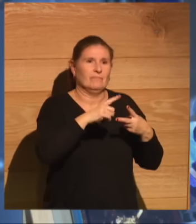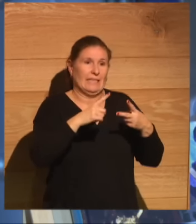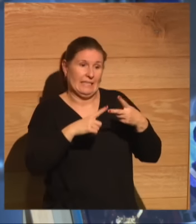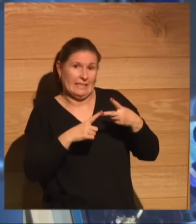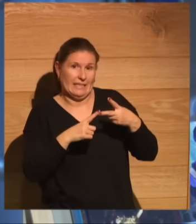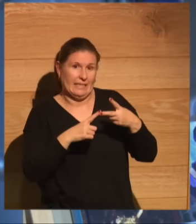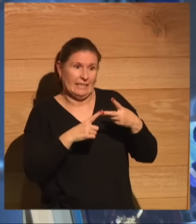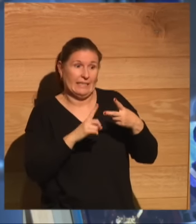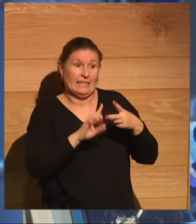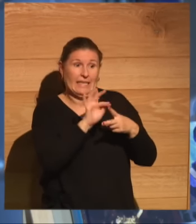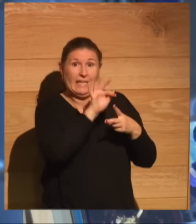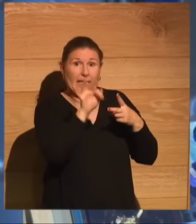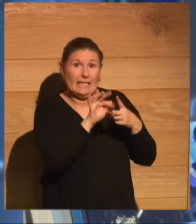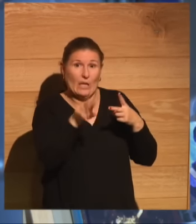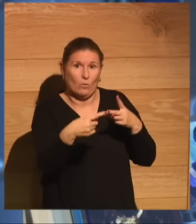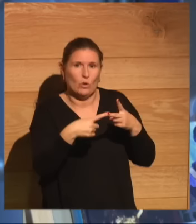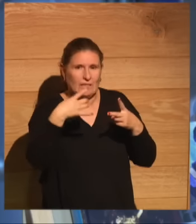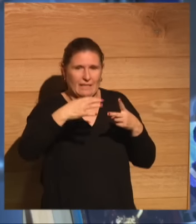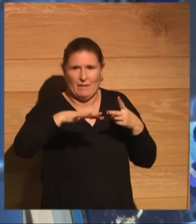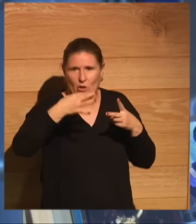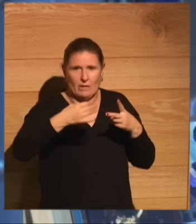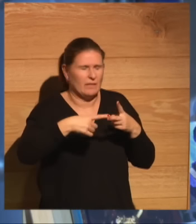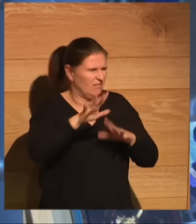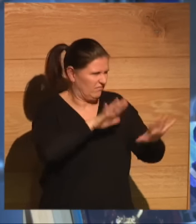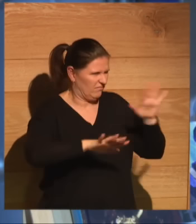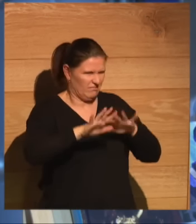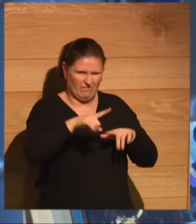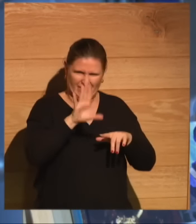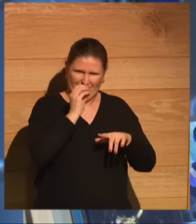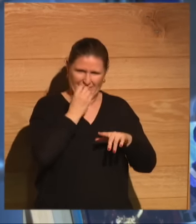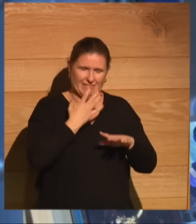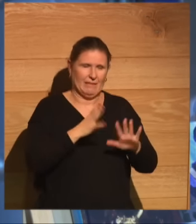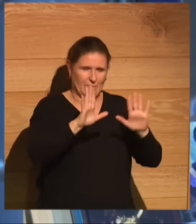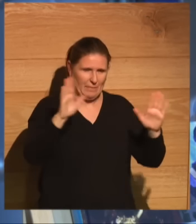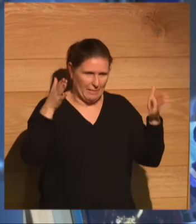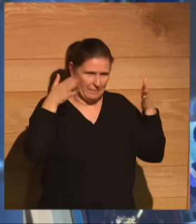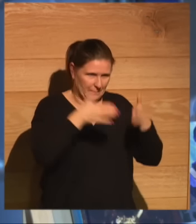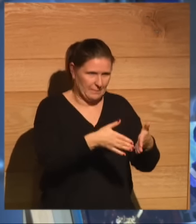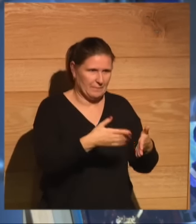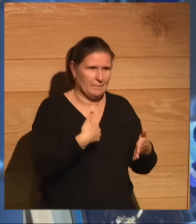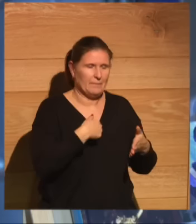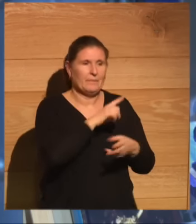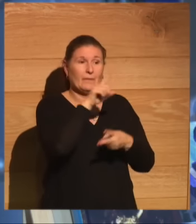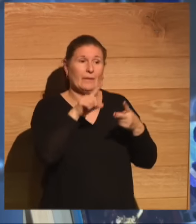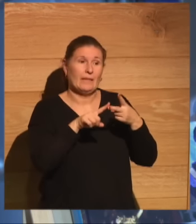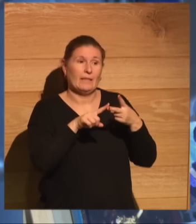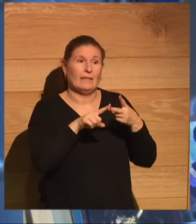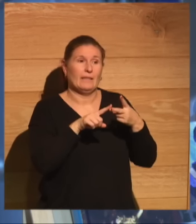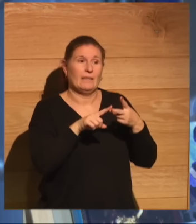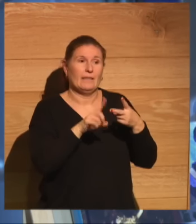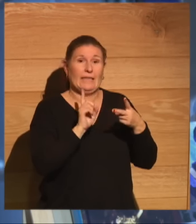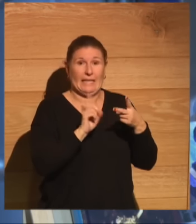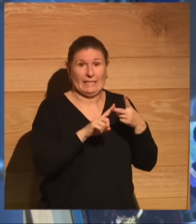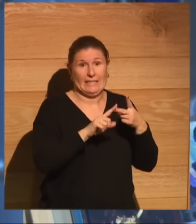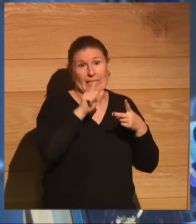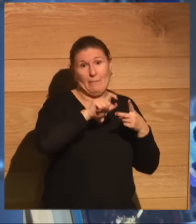Frankenweenie inmediatamente posterior, que es el de acción real. Bueno, estoy haciendo un lío a todo el mundo seguramente. Voy a aterrizar de nuevo. Frankenweenie, el corto, es de personas y perros. Es de